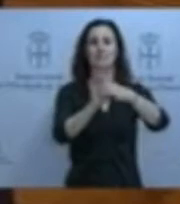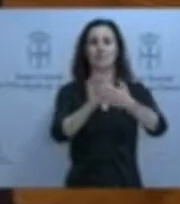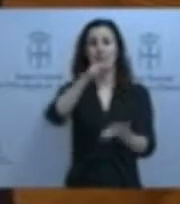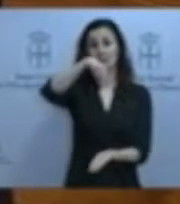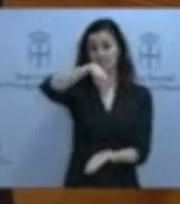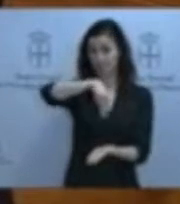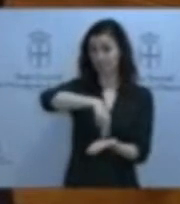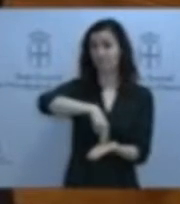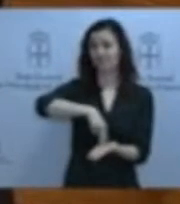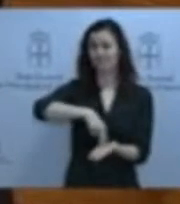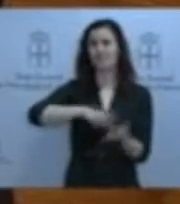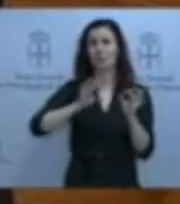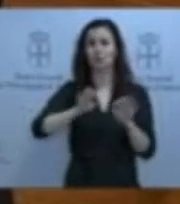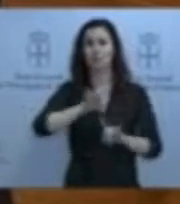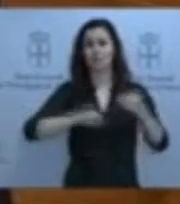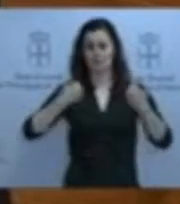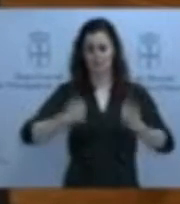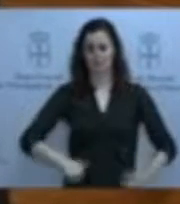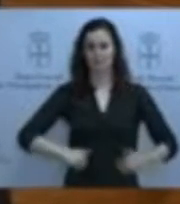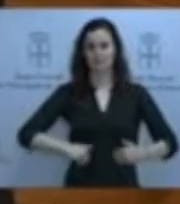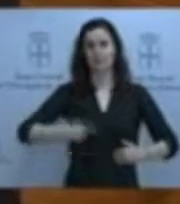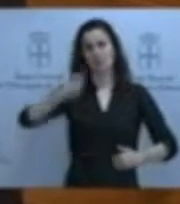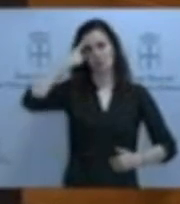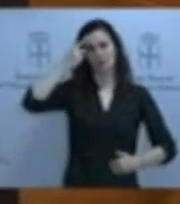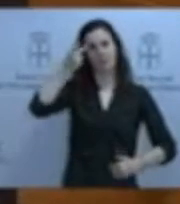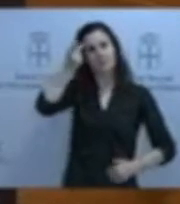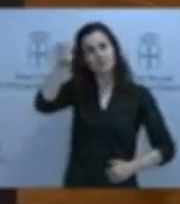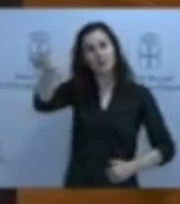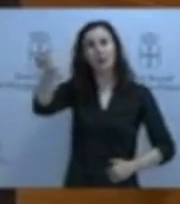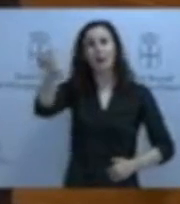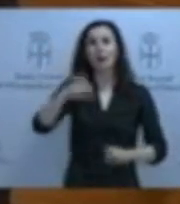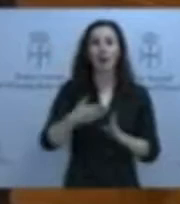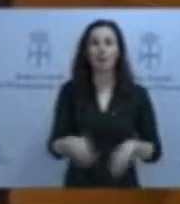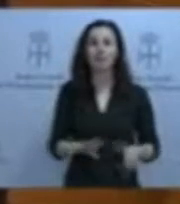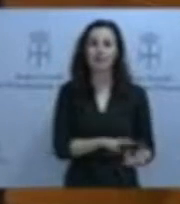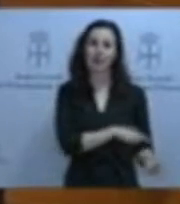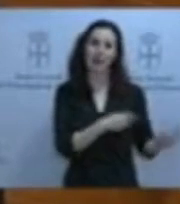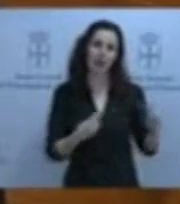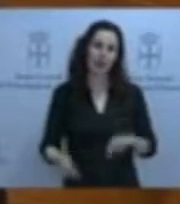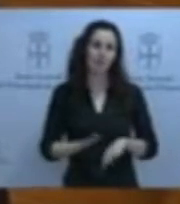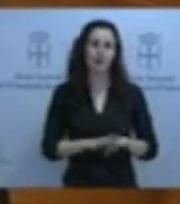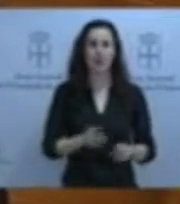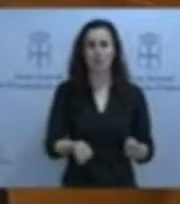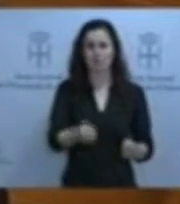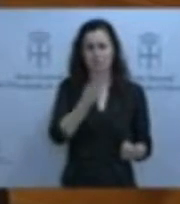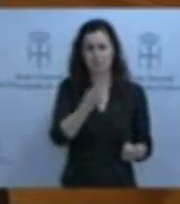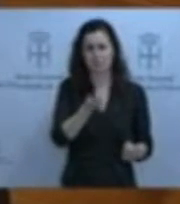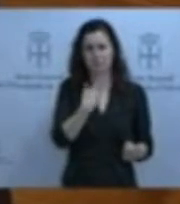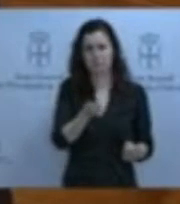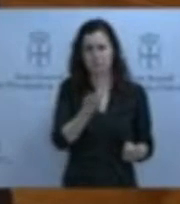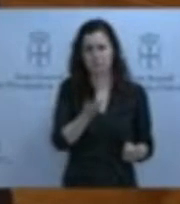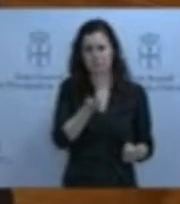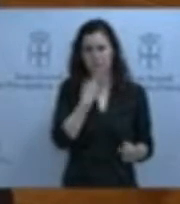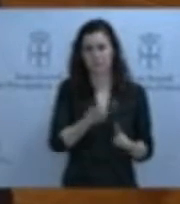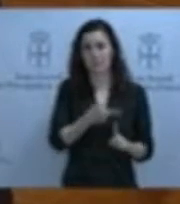de deterioro funcional y o cognitivo. Y todo ello se traduce pues, en el consumo de multitud de fármacos, pero también